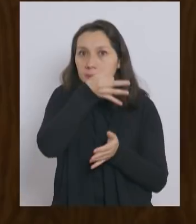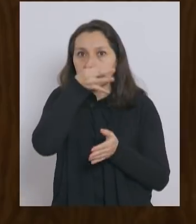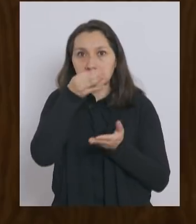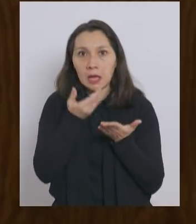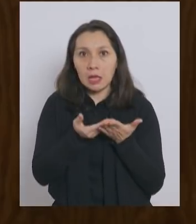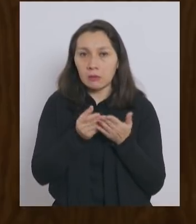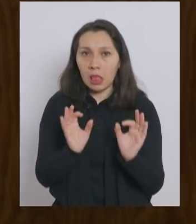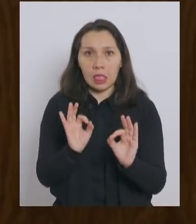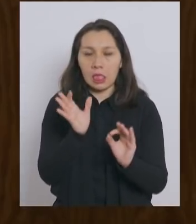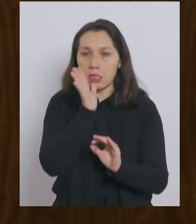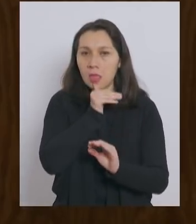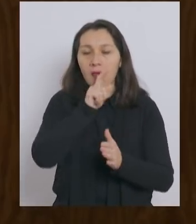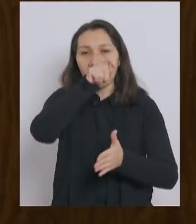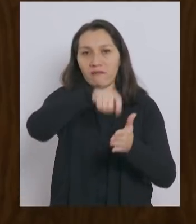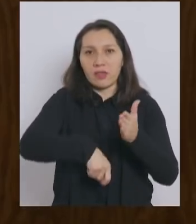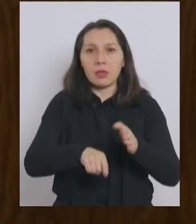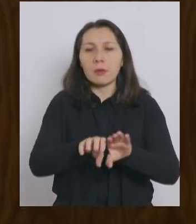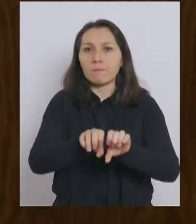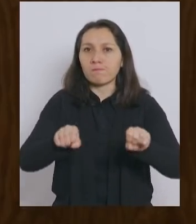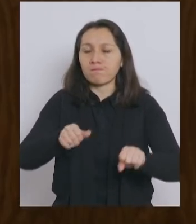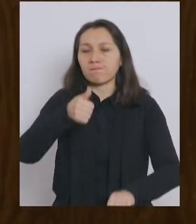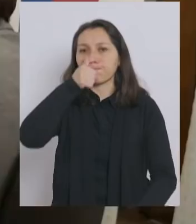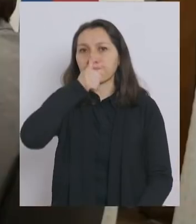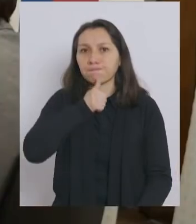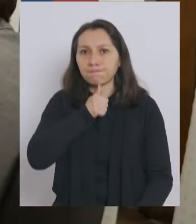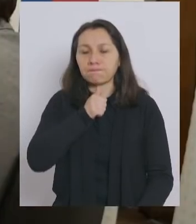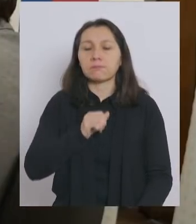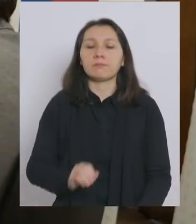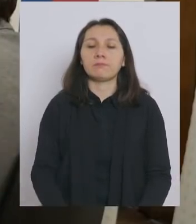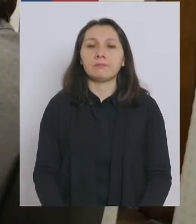y firmar un compromiso de confidencialidad.